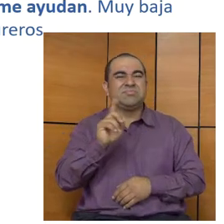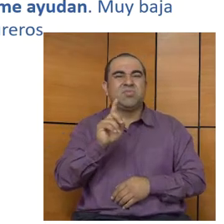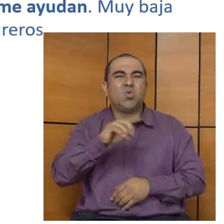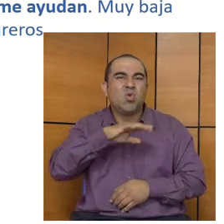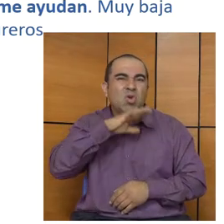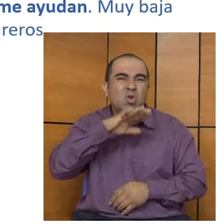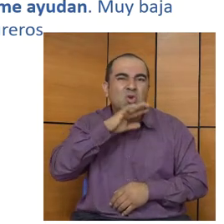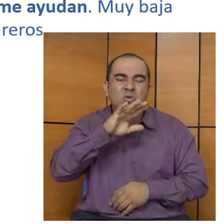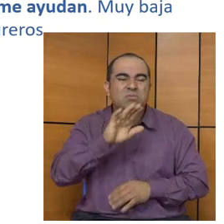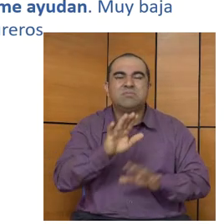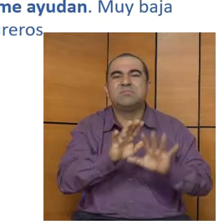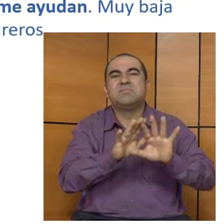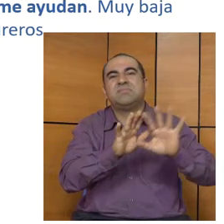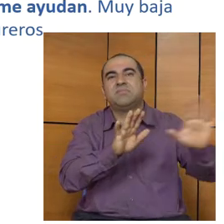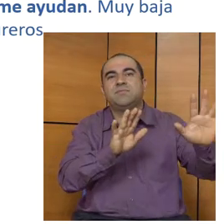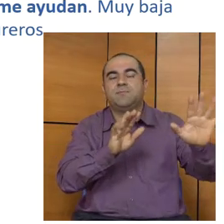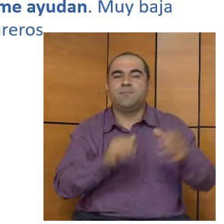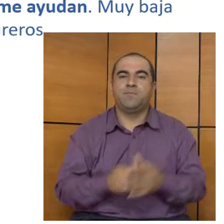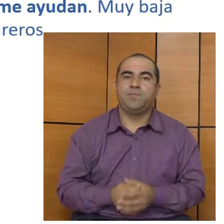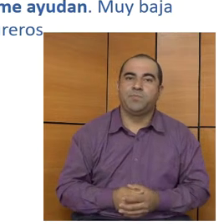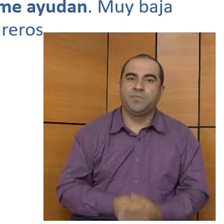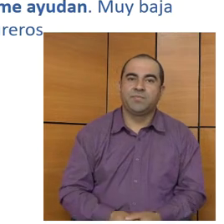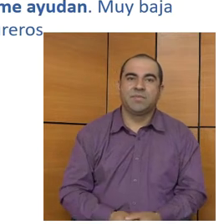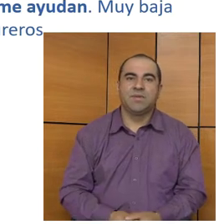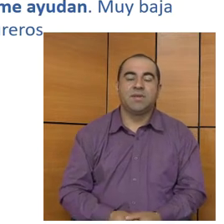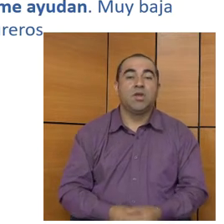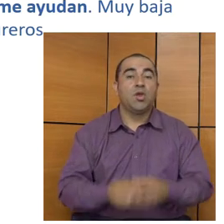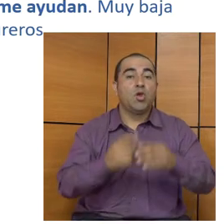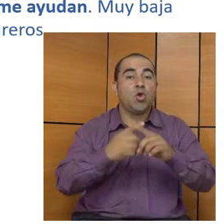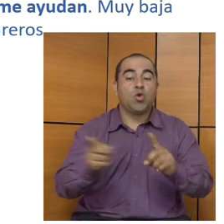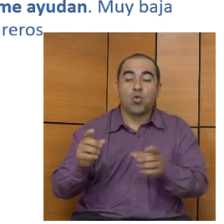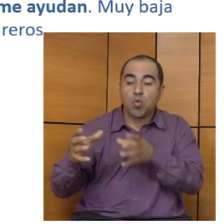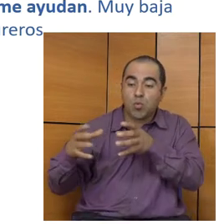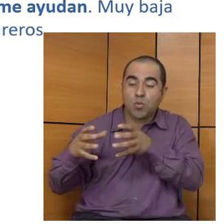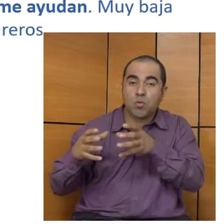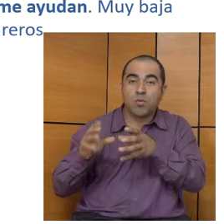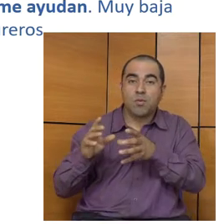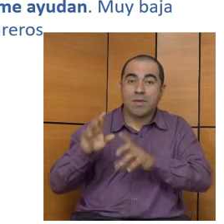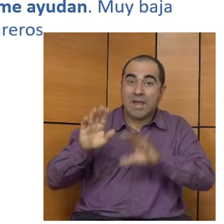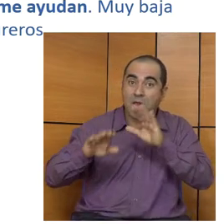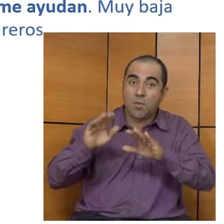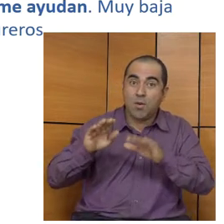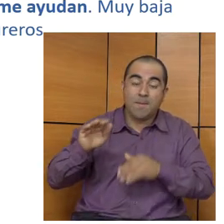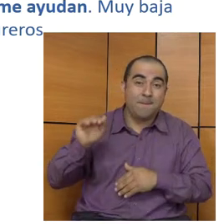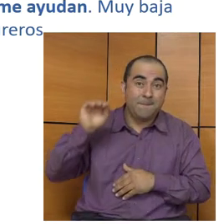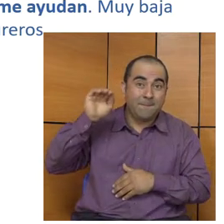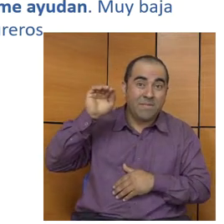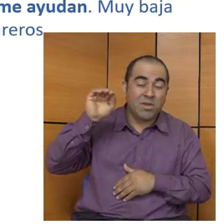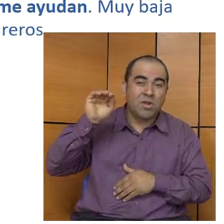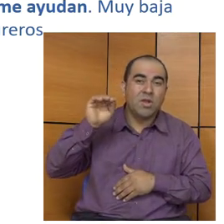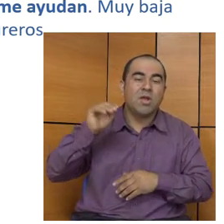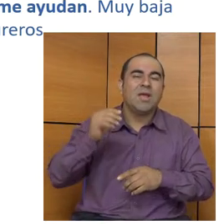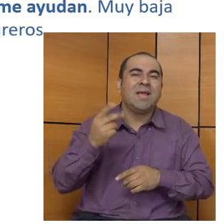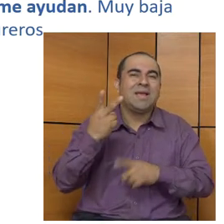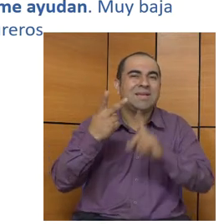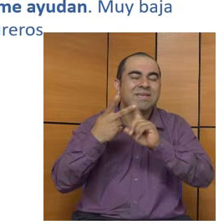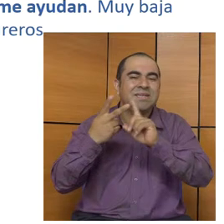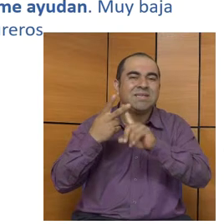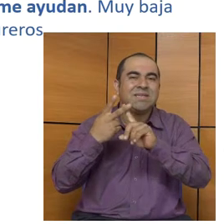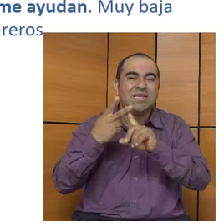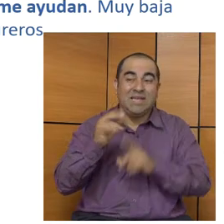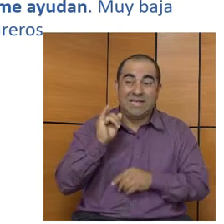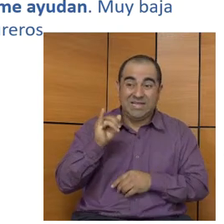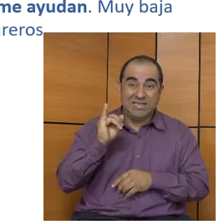entonces no lo seguirán utilizando. El otro grupo, quizá uno de los mayores, era este segundo: si me